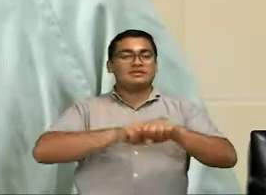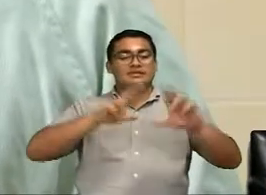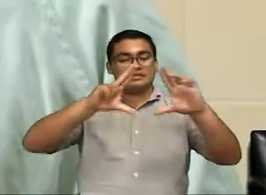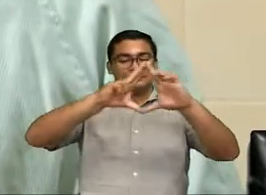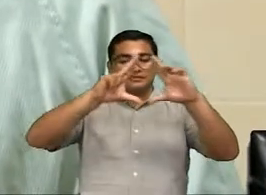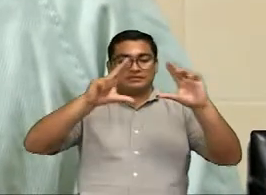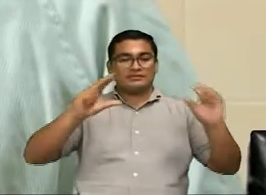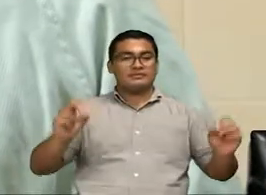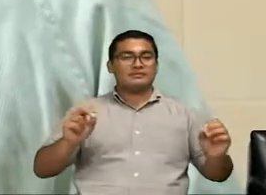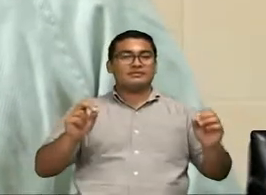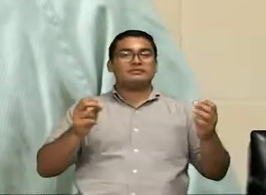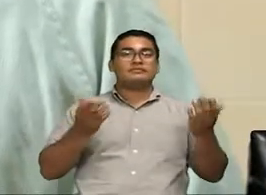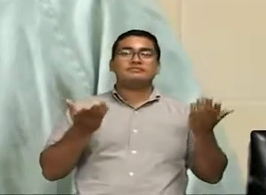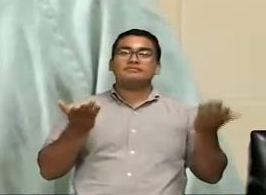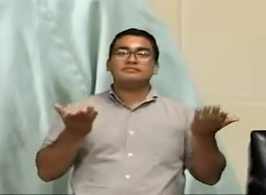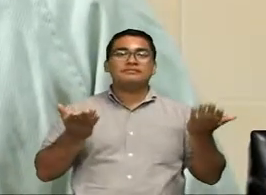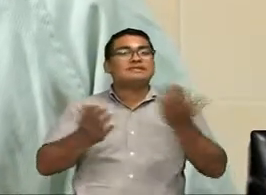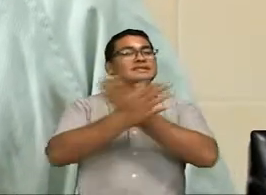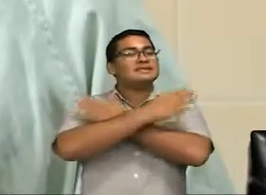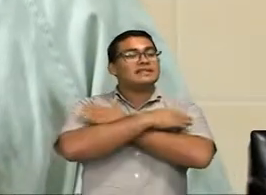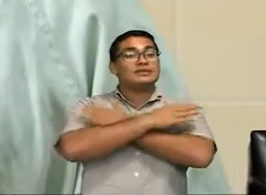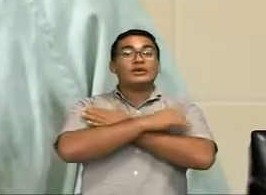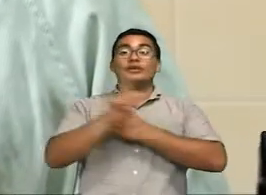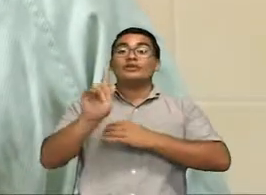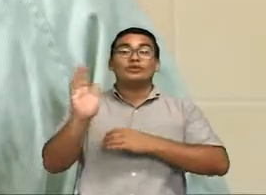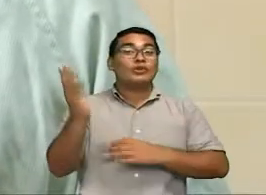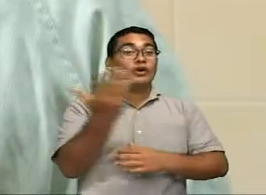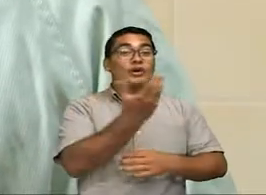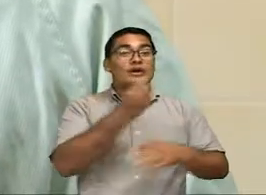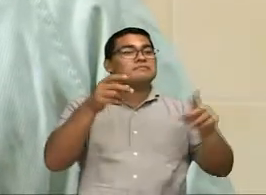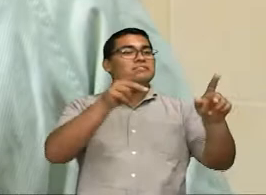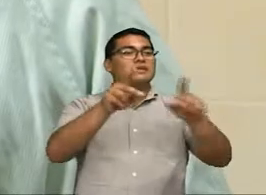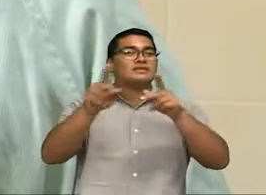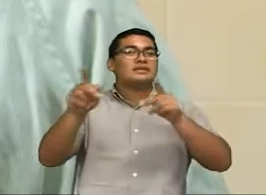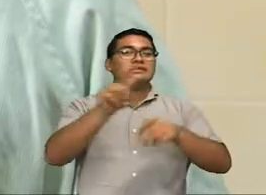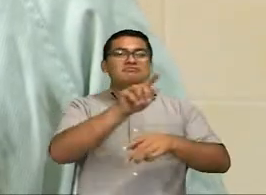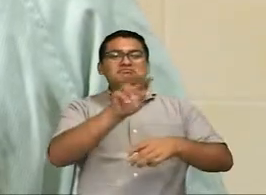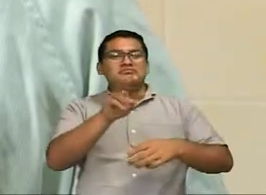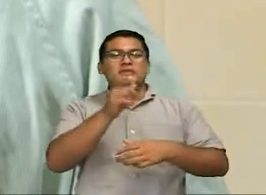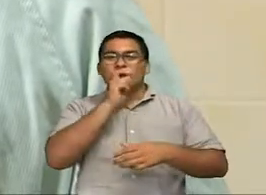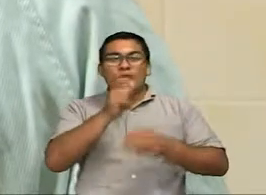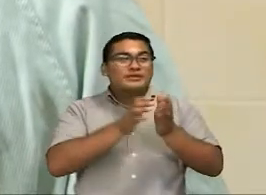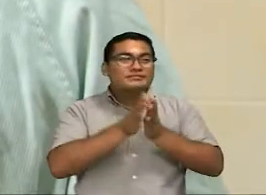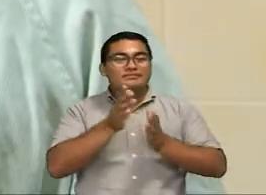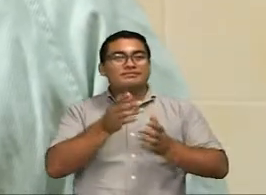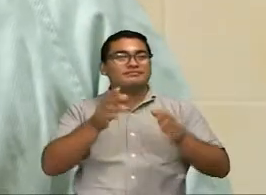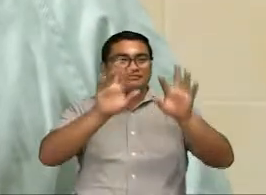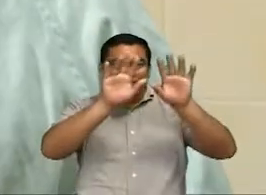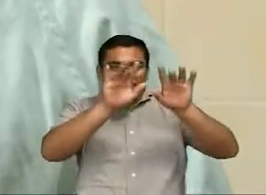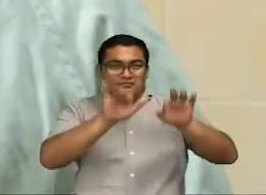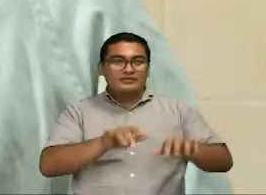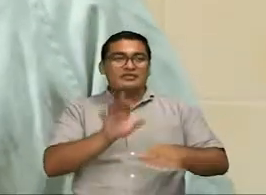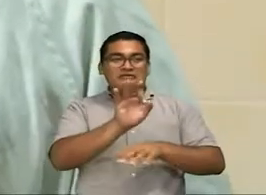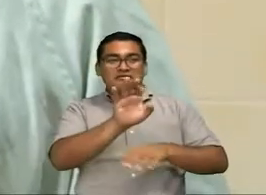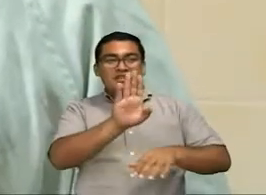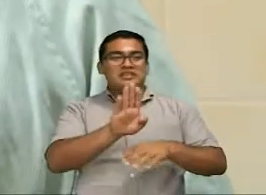canal de la Asamblea Nacional. Saludo a todos los televidentes que también nos sintonizan a través de las redes sociales en Facebook y a través de